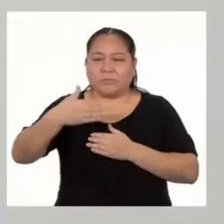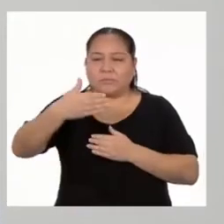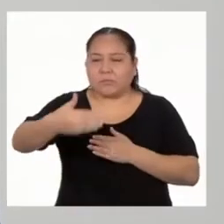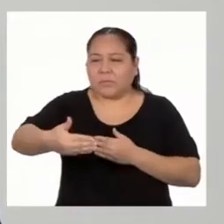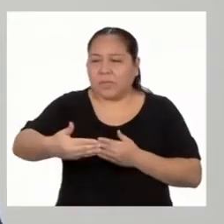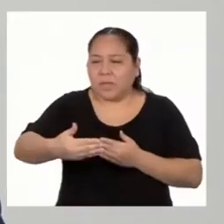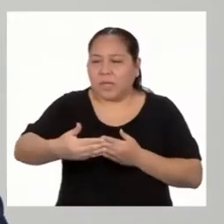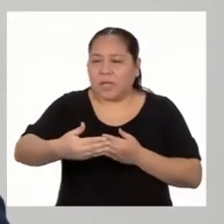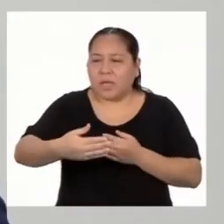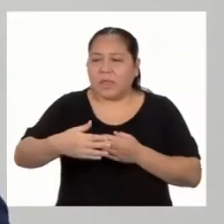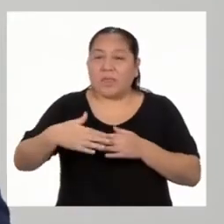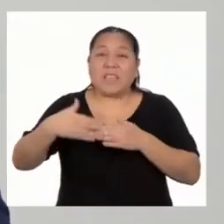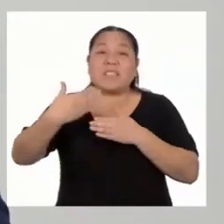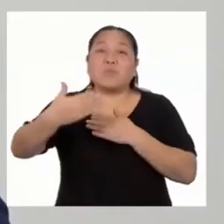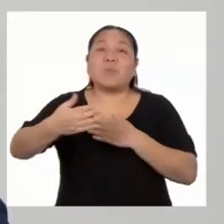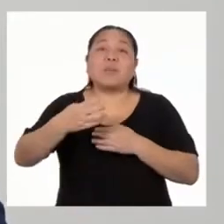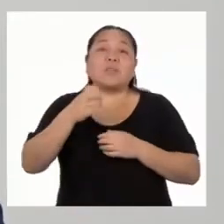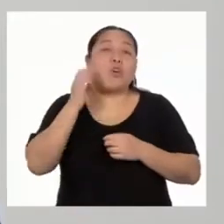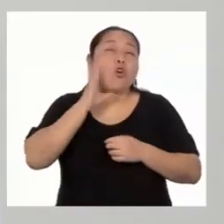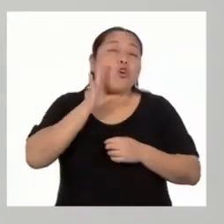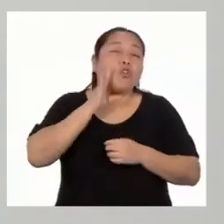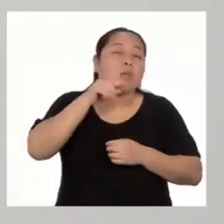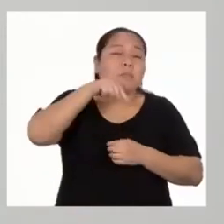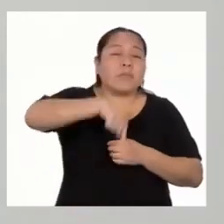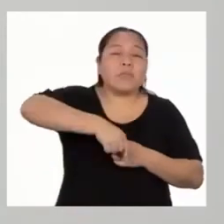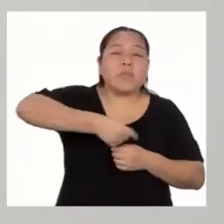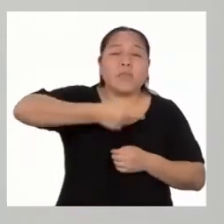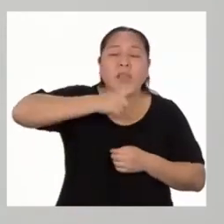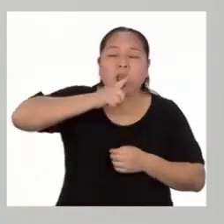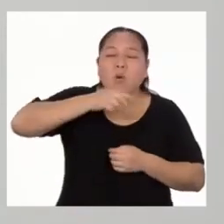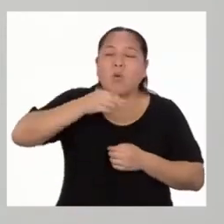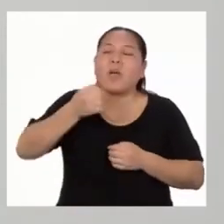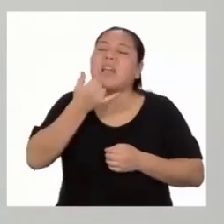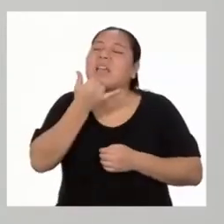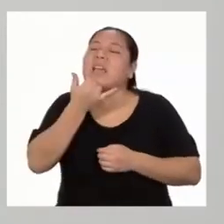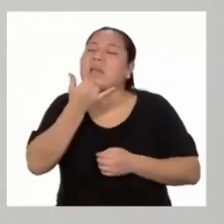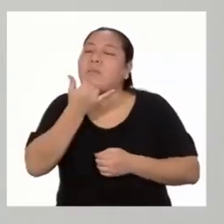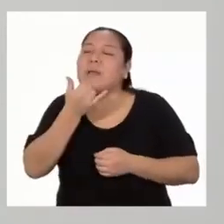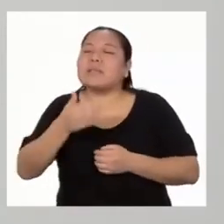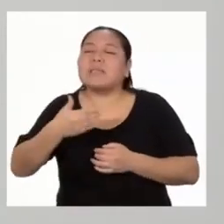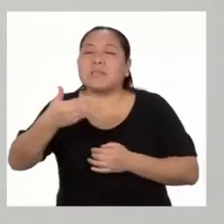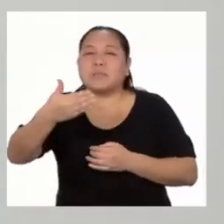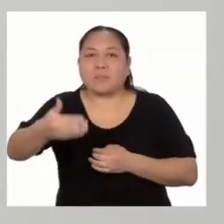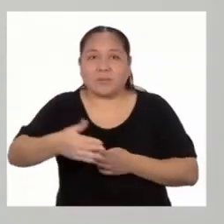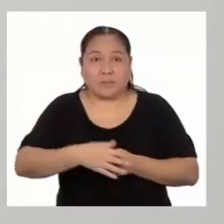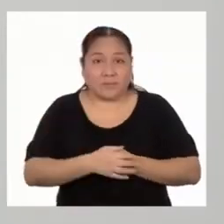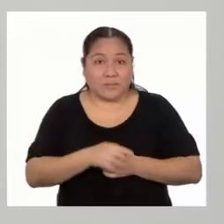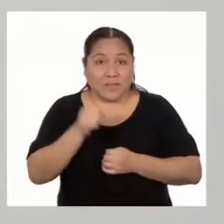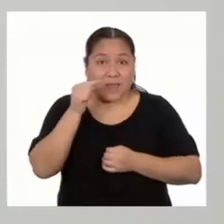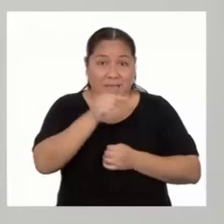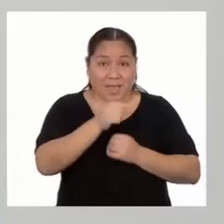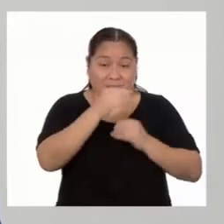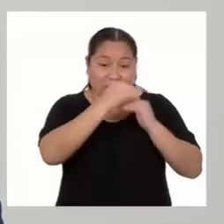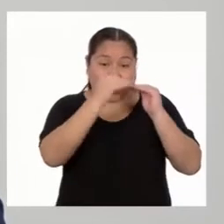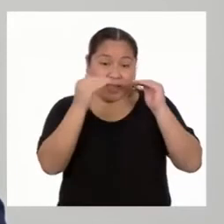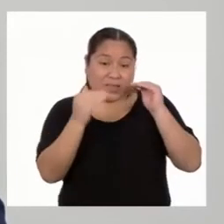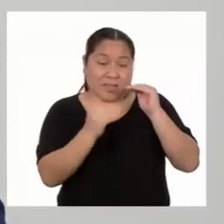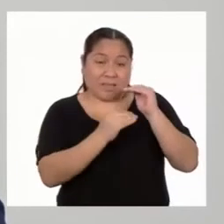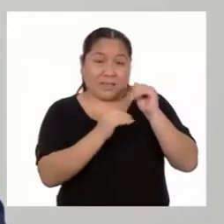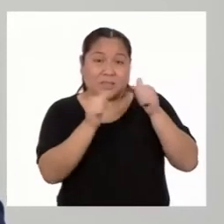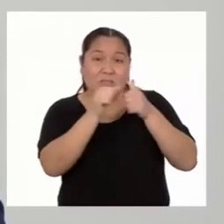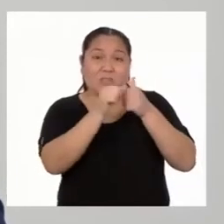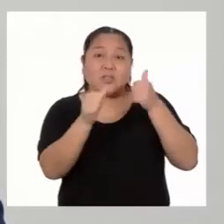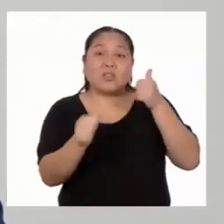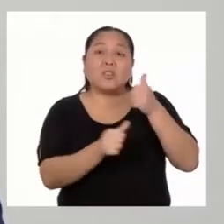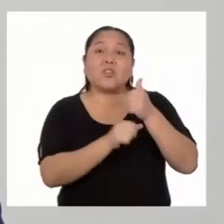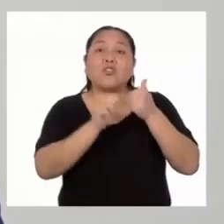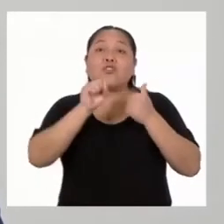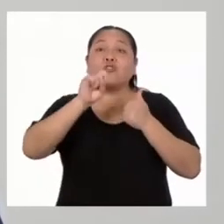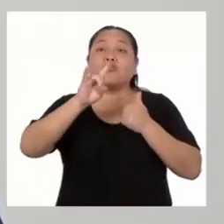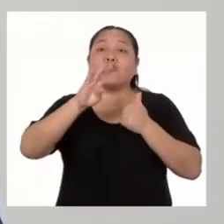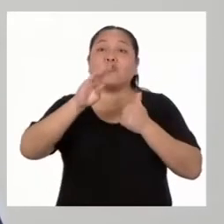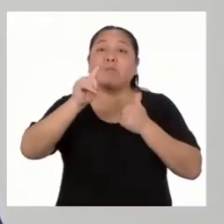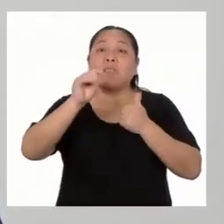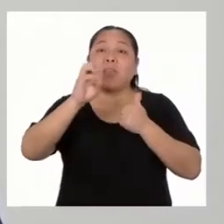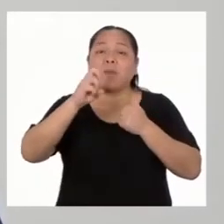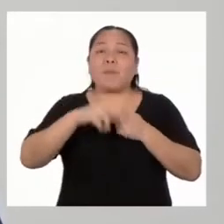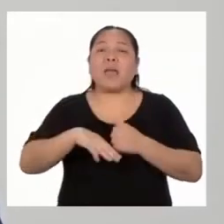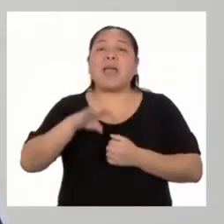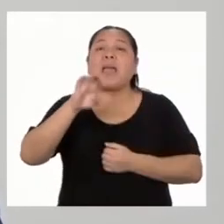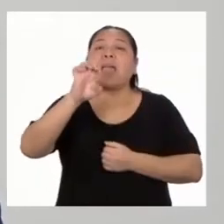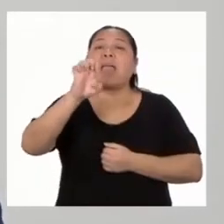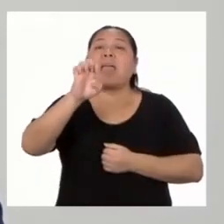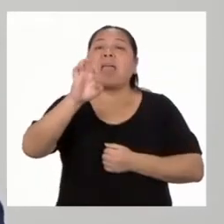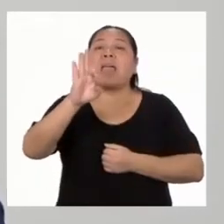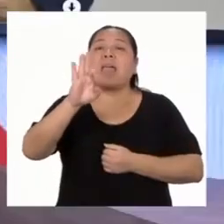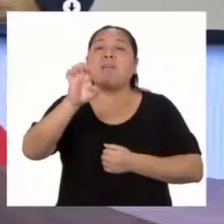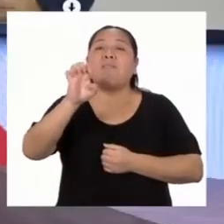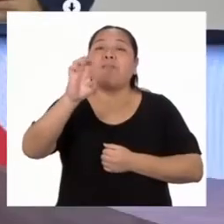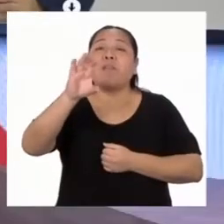es. El subtema de este párrafo sería efectos o consecuencias de la